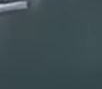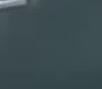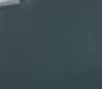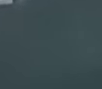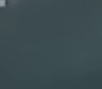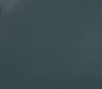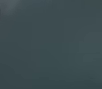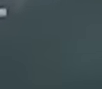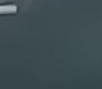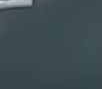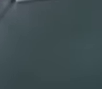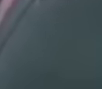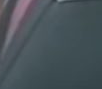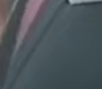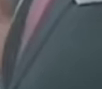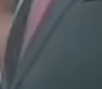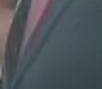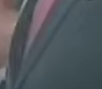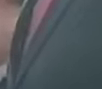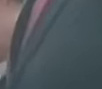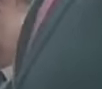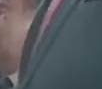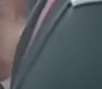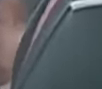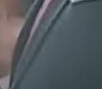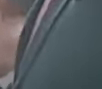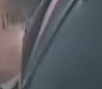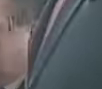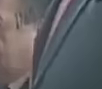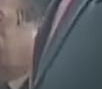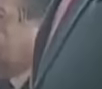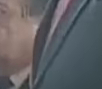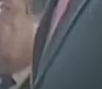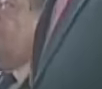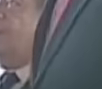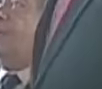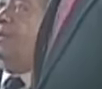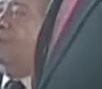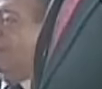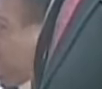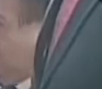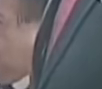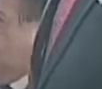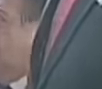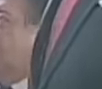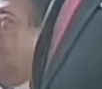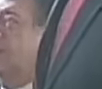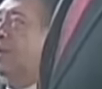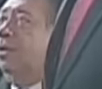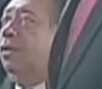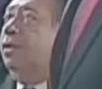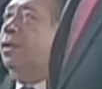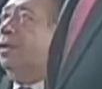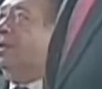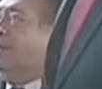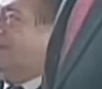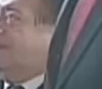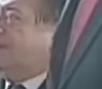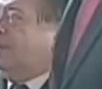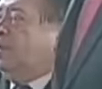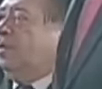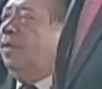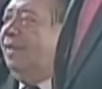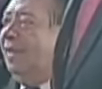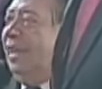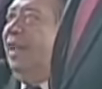en estos espacios recientemente, el pasado 21 de marzo, como hemos comentado, posteriormente fue remitida a la